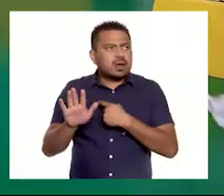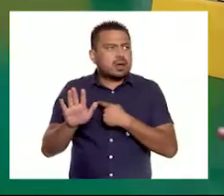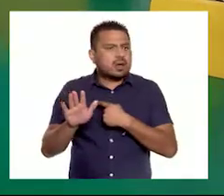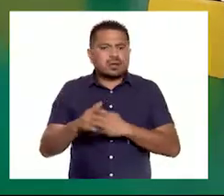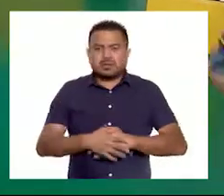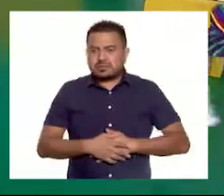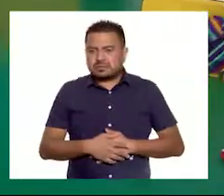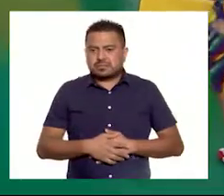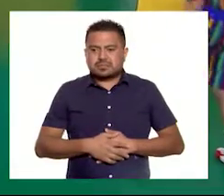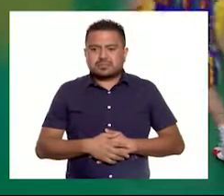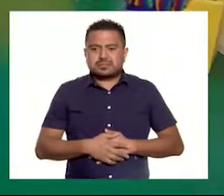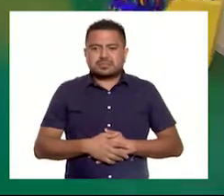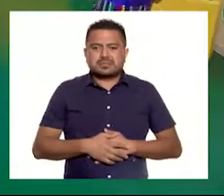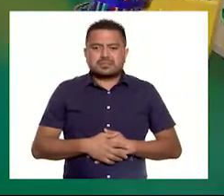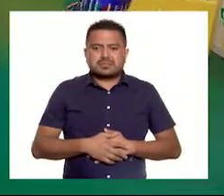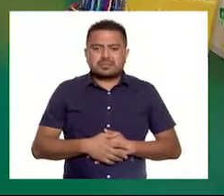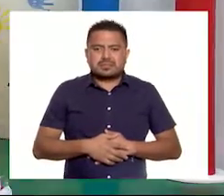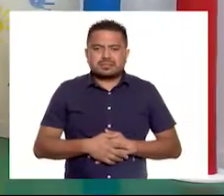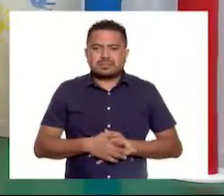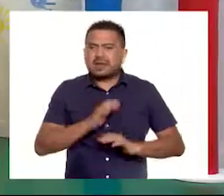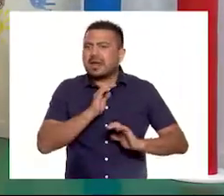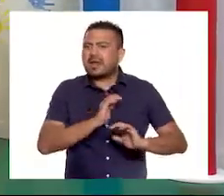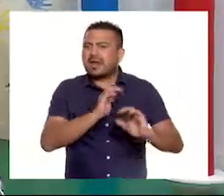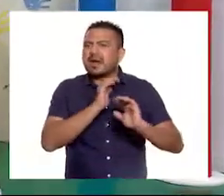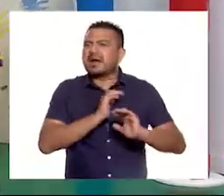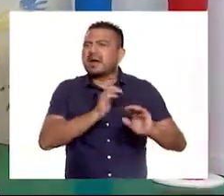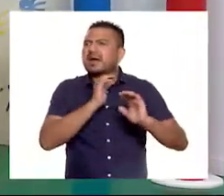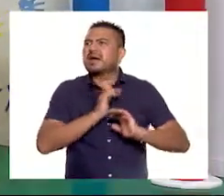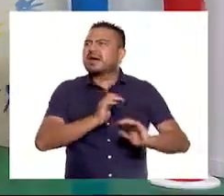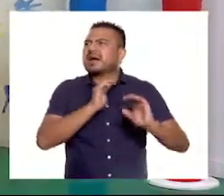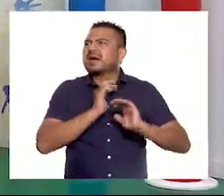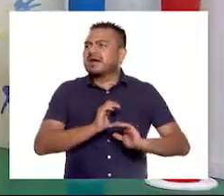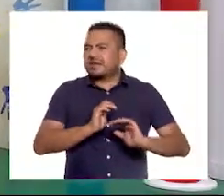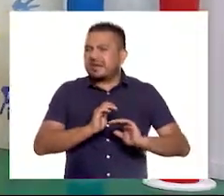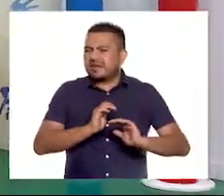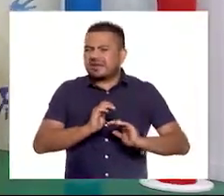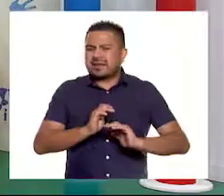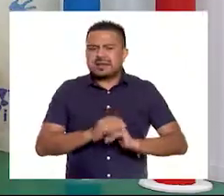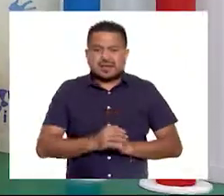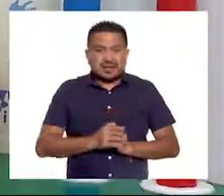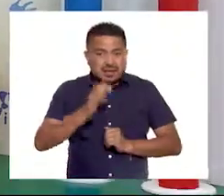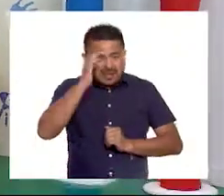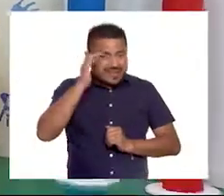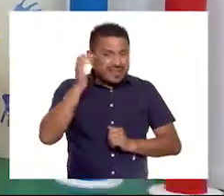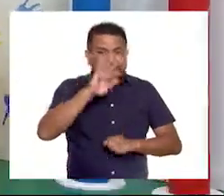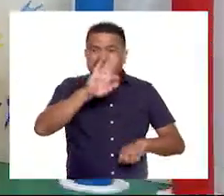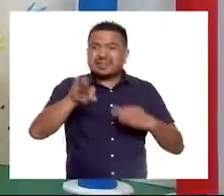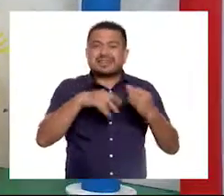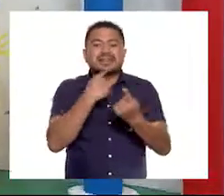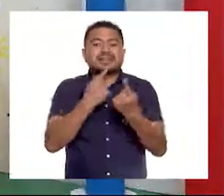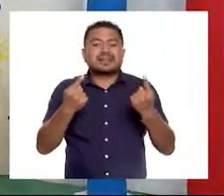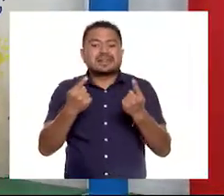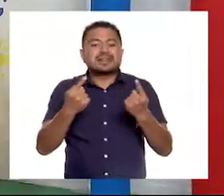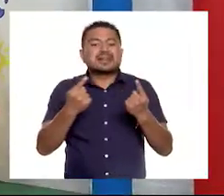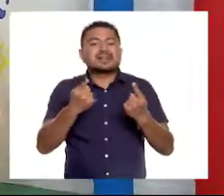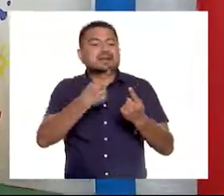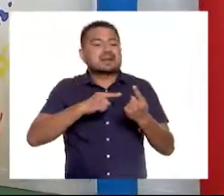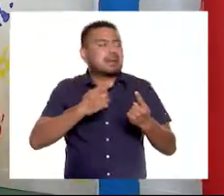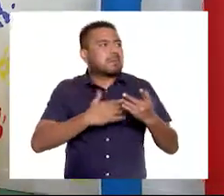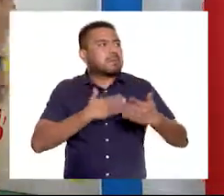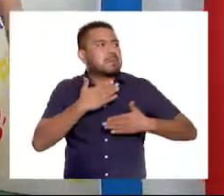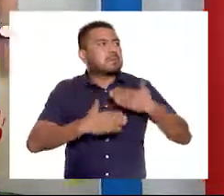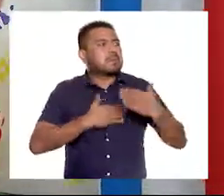muy raro, parece un montón de bichitos atados. ¡Hola, niños y niñas! Aventureros de